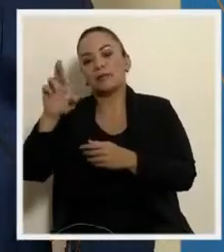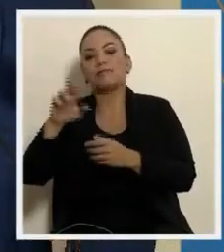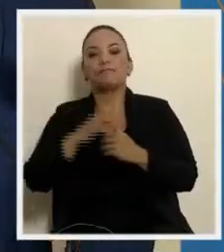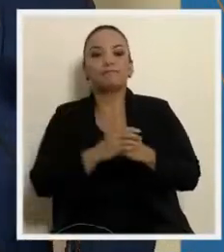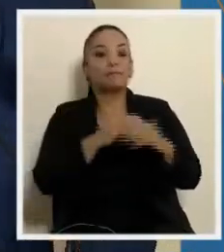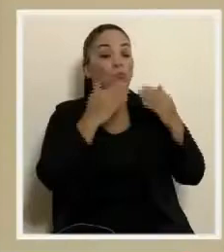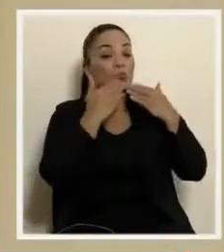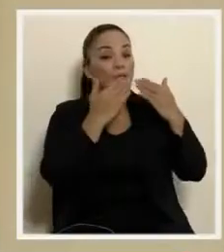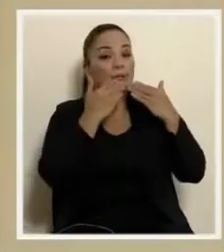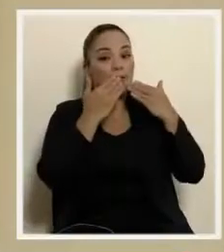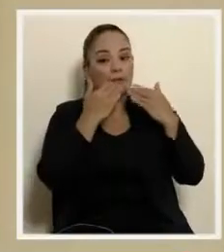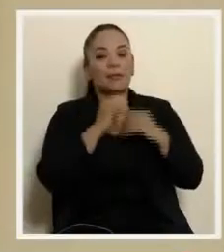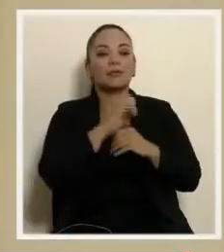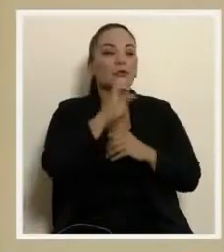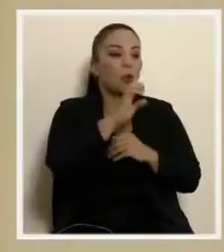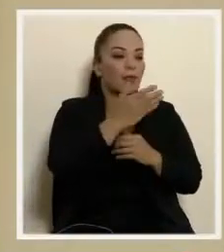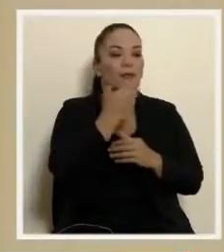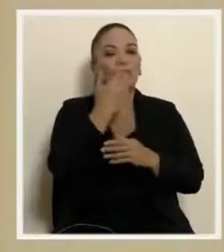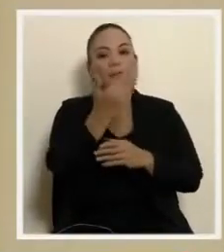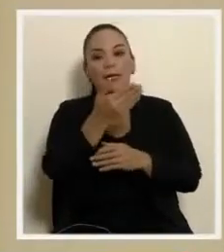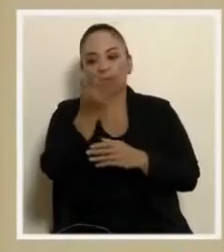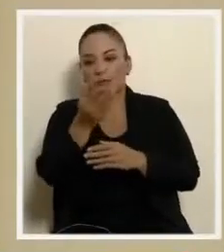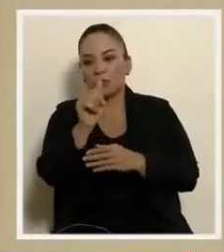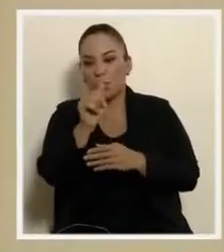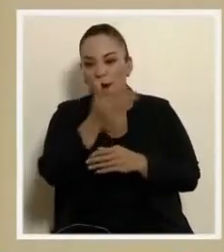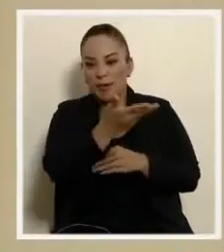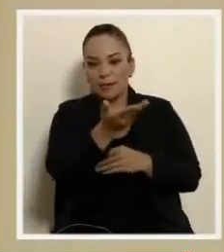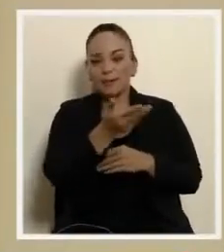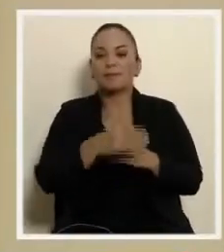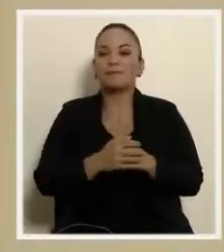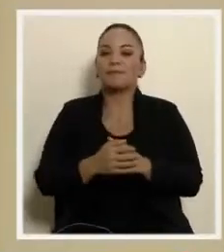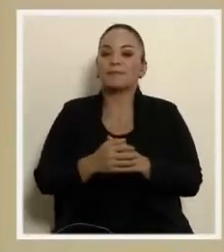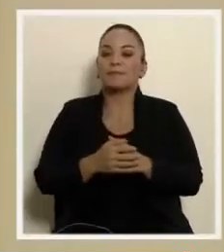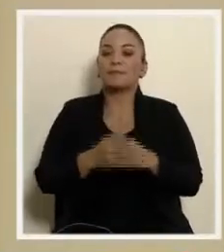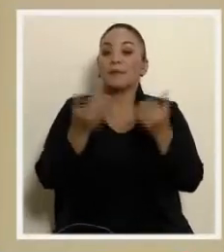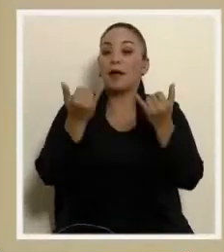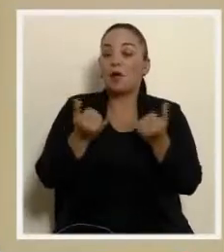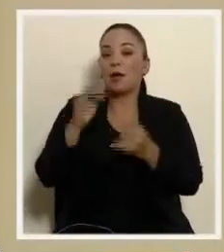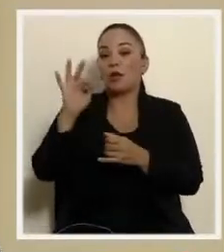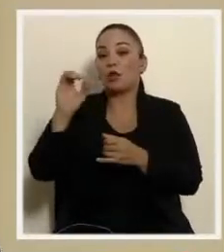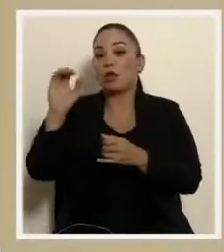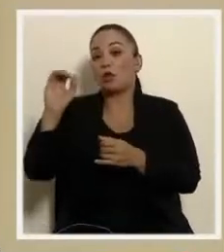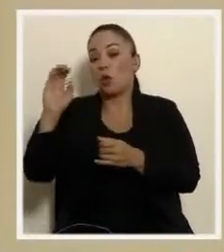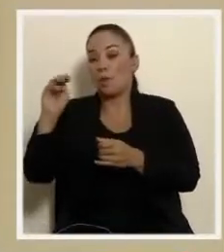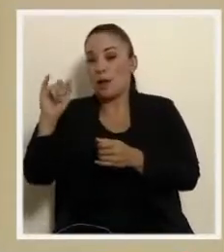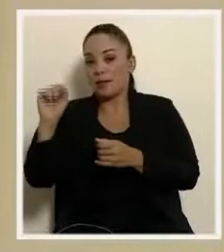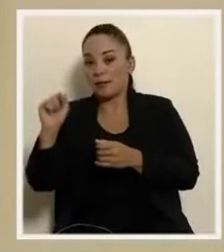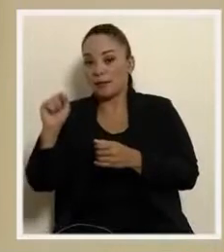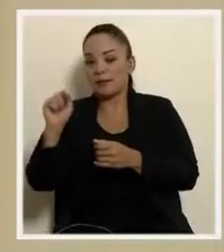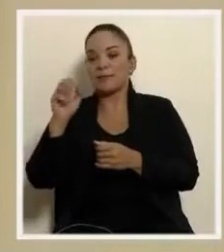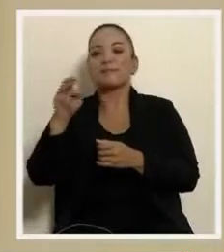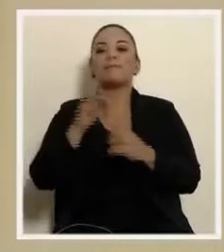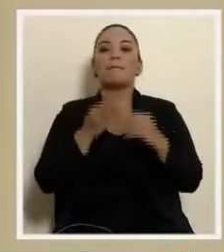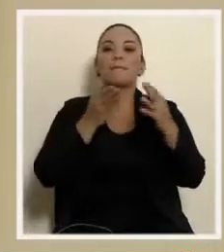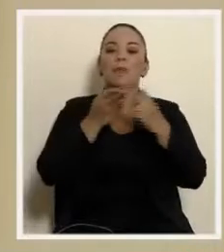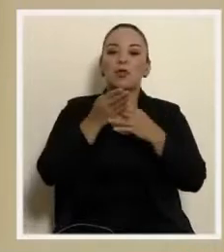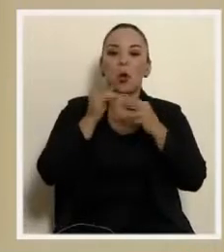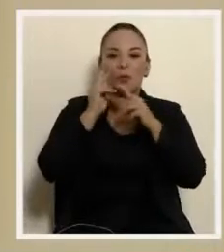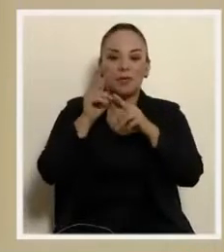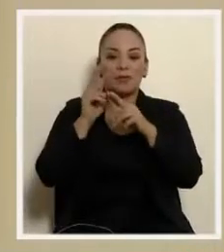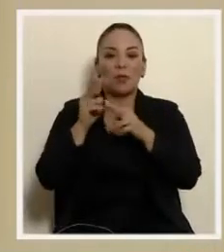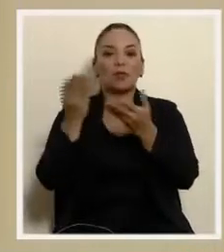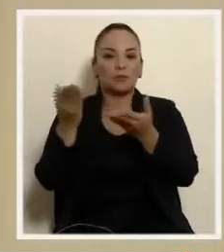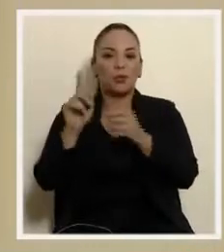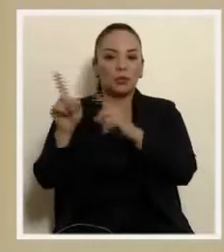muchísimas gracias, don Edgar. Don Alex, a continuación, Tomás del medio del Observador, dirige sus